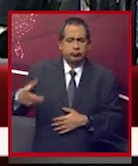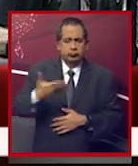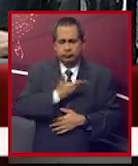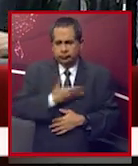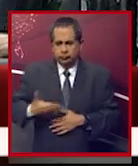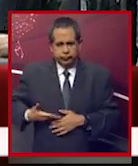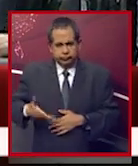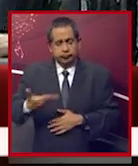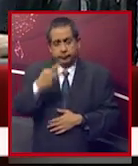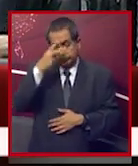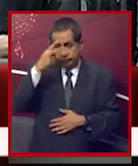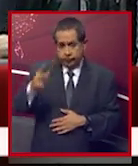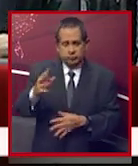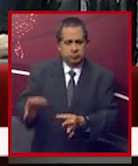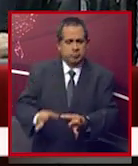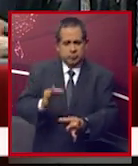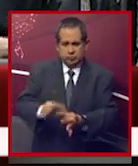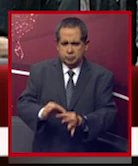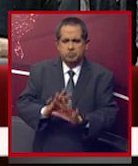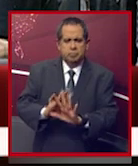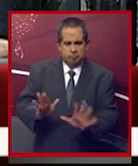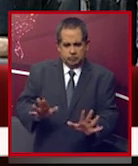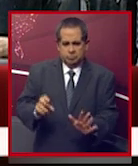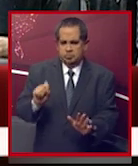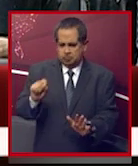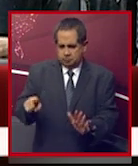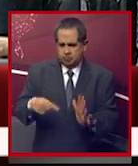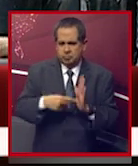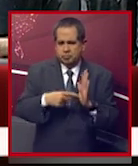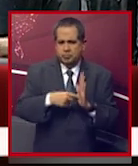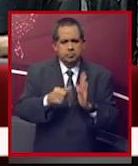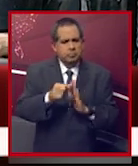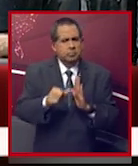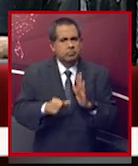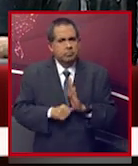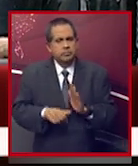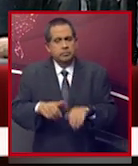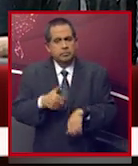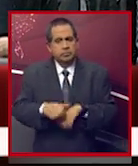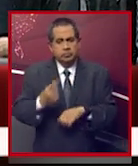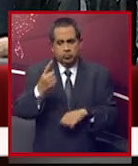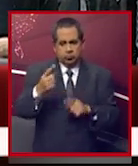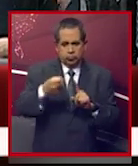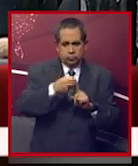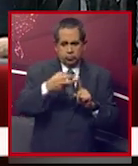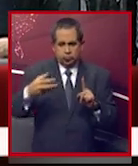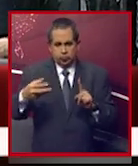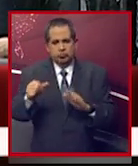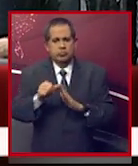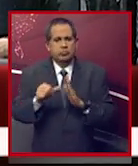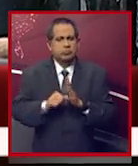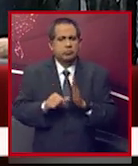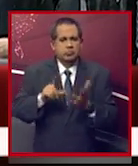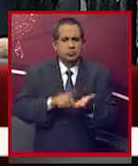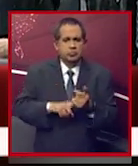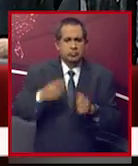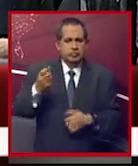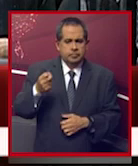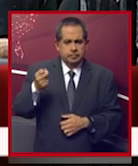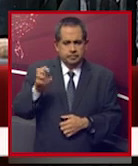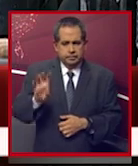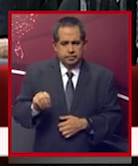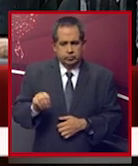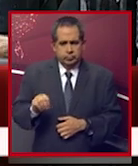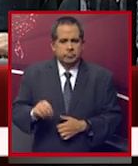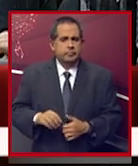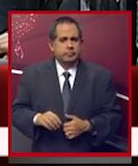presidente de la República a que se refiere el párrafo primero del artículo